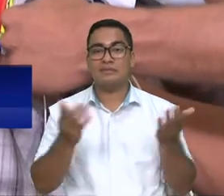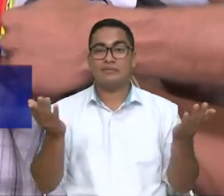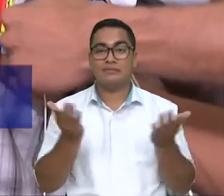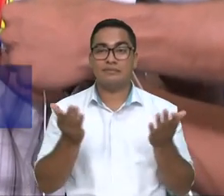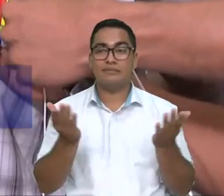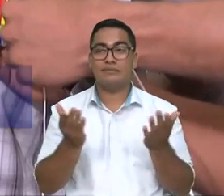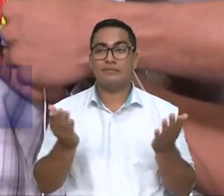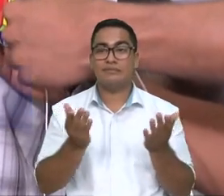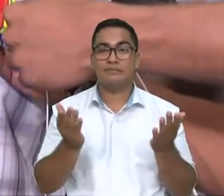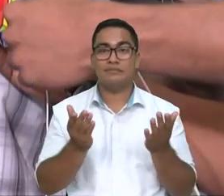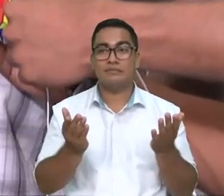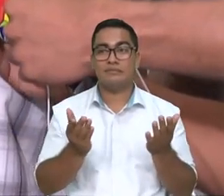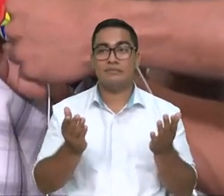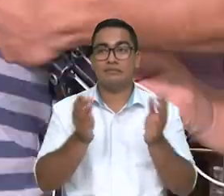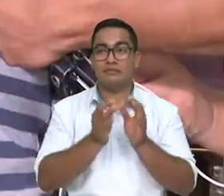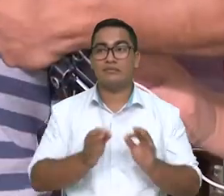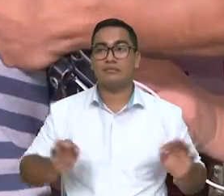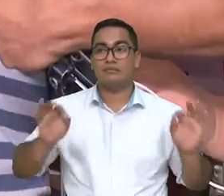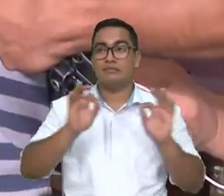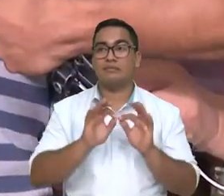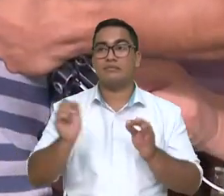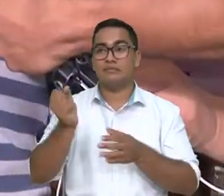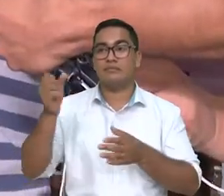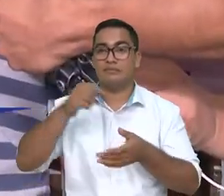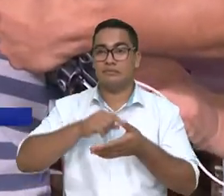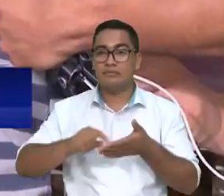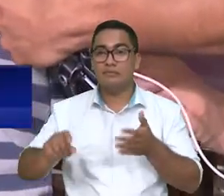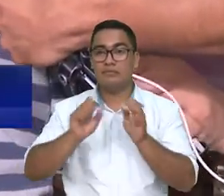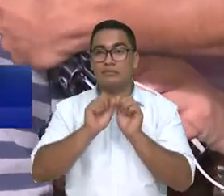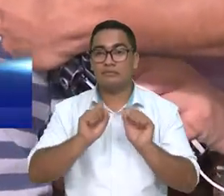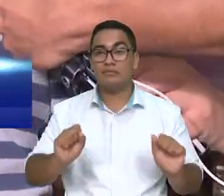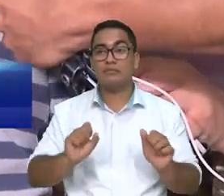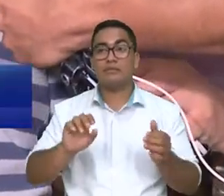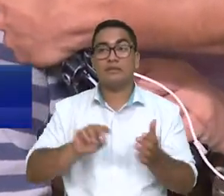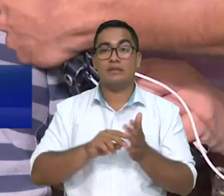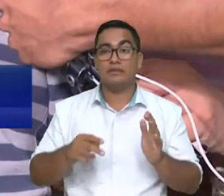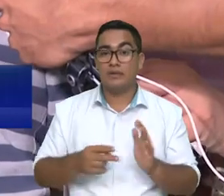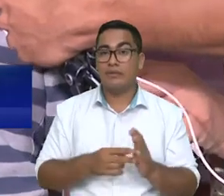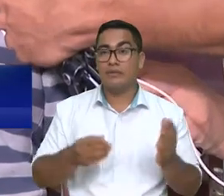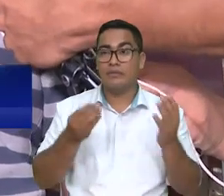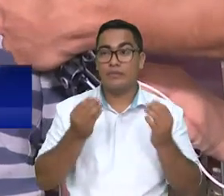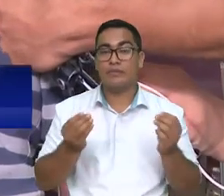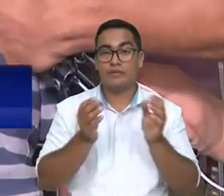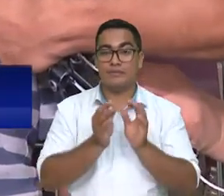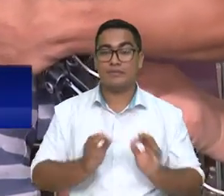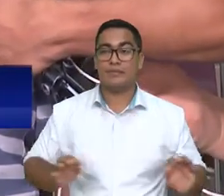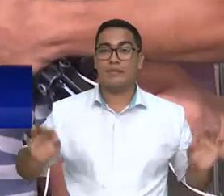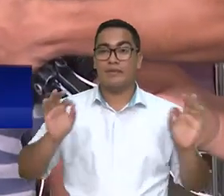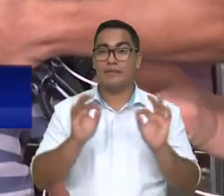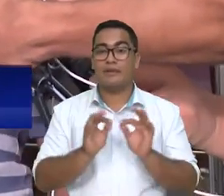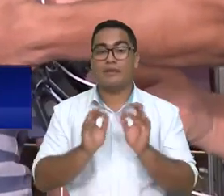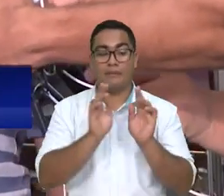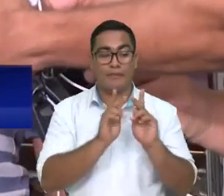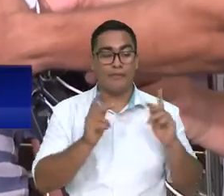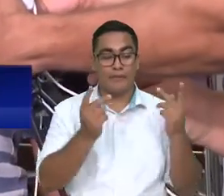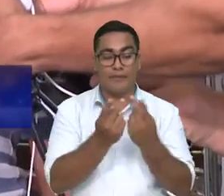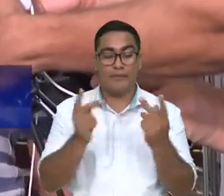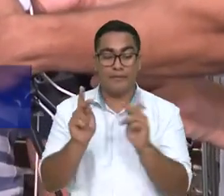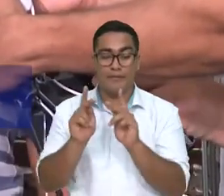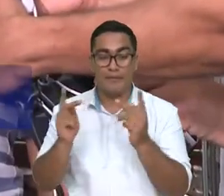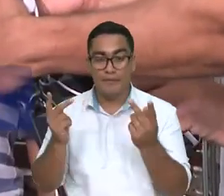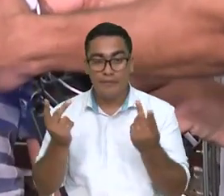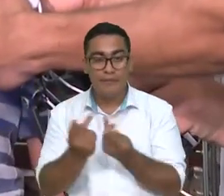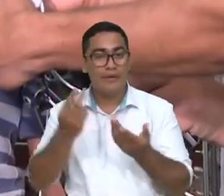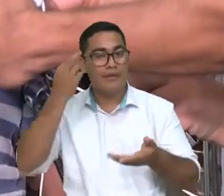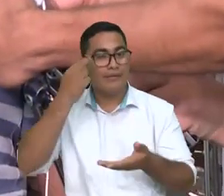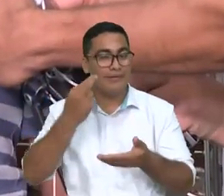en estos tiempos de la Semana Santa. Tiene un significado muy grande, porque de tal manera llevamos a nuestro pueblo lo que padeció